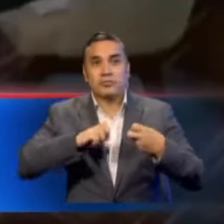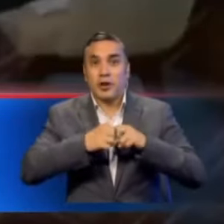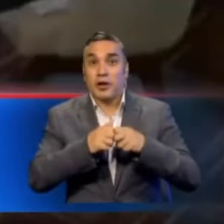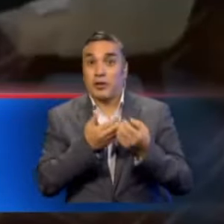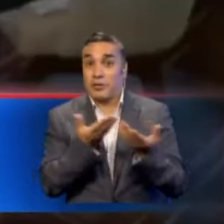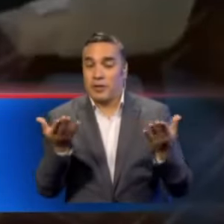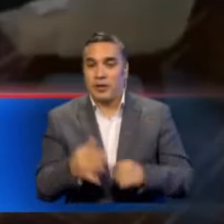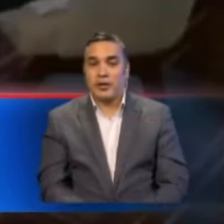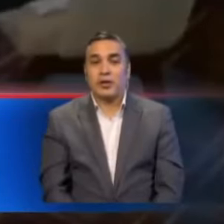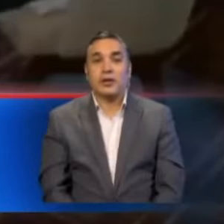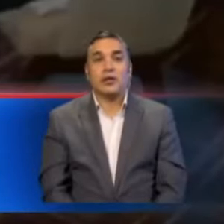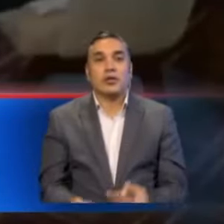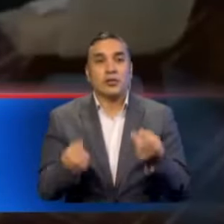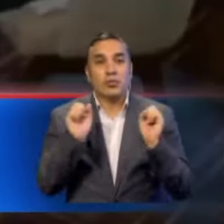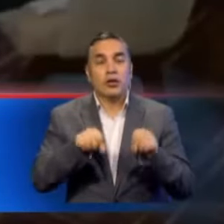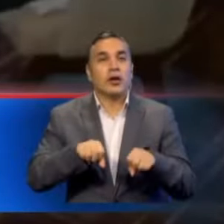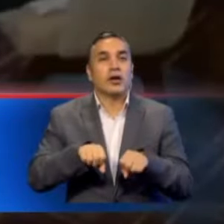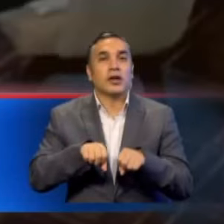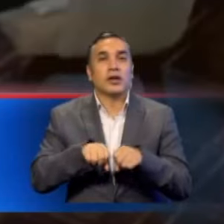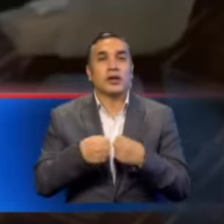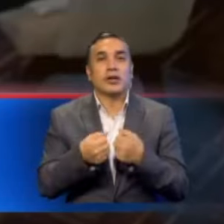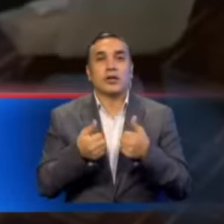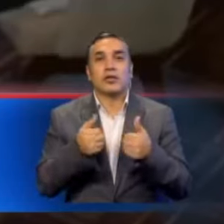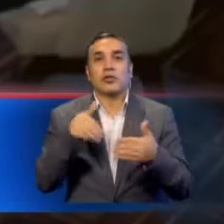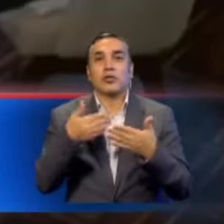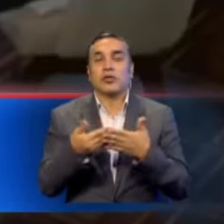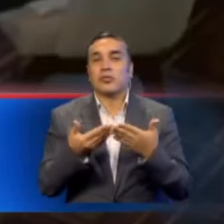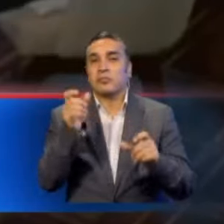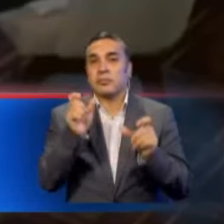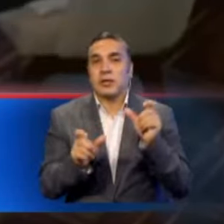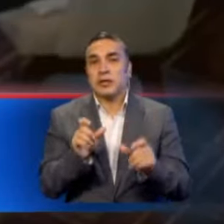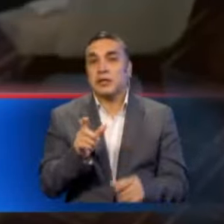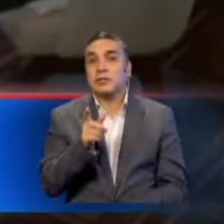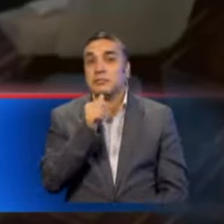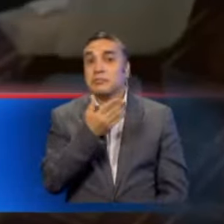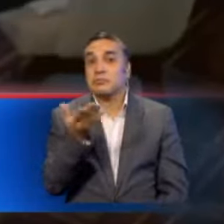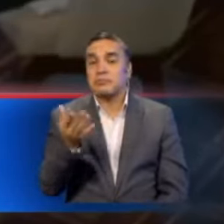provocaron y poder distorsionar la legítima aspiración